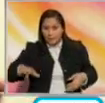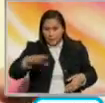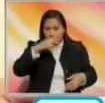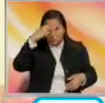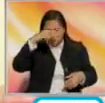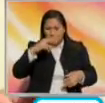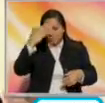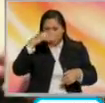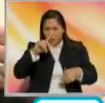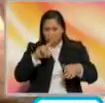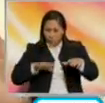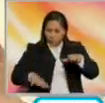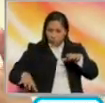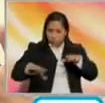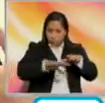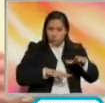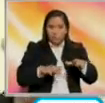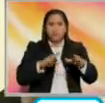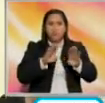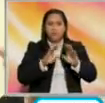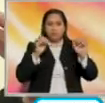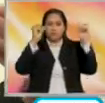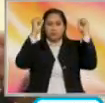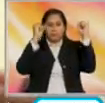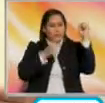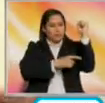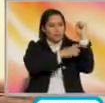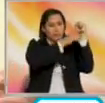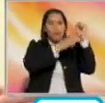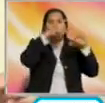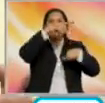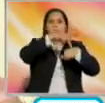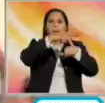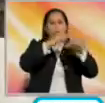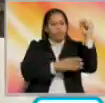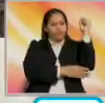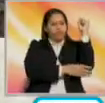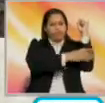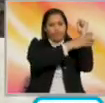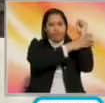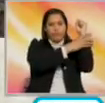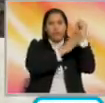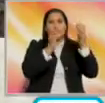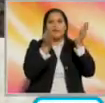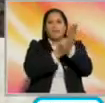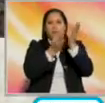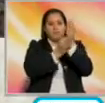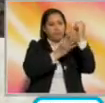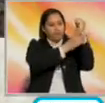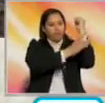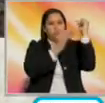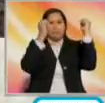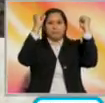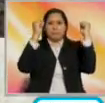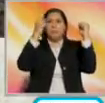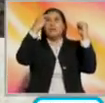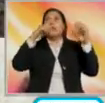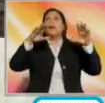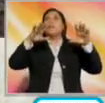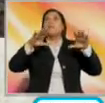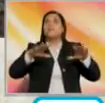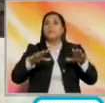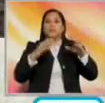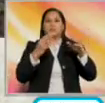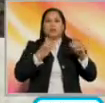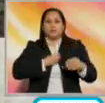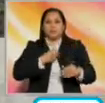una retícula de viguetas rellenas de concreto, que era para que pues, sostuvieran bien el peso, era lo que se usaba en la época. Estamos viendo una foto en